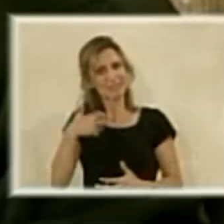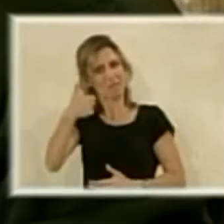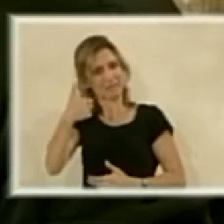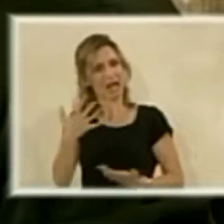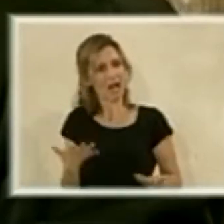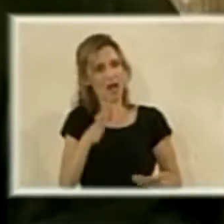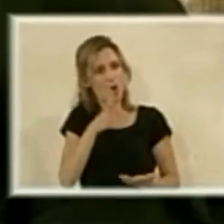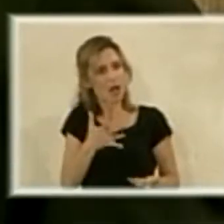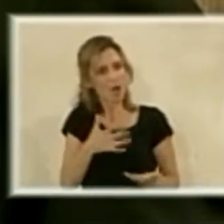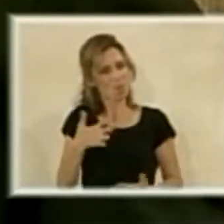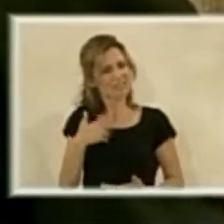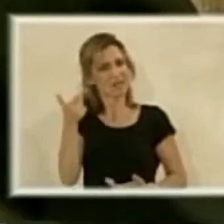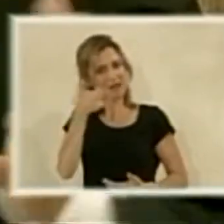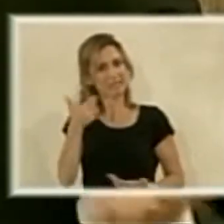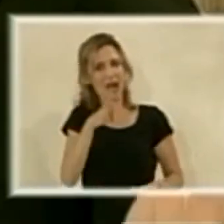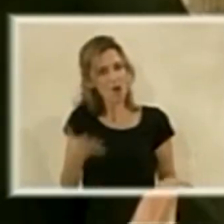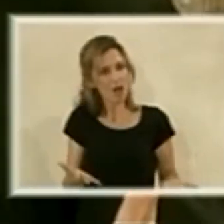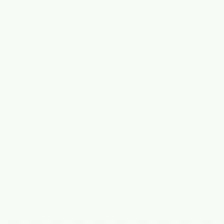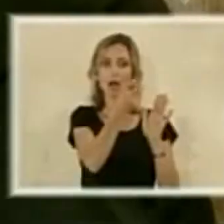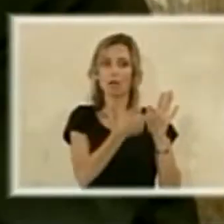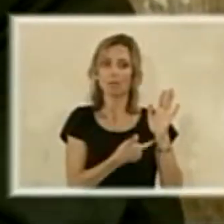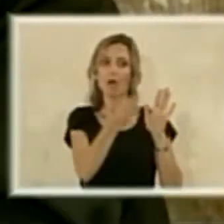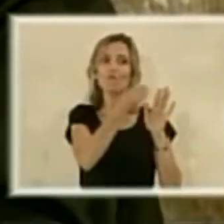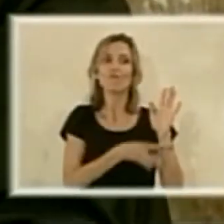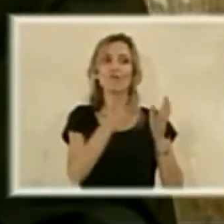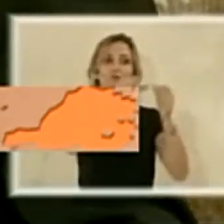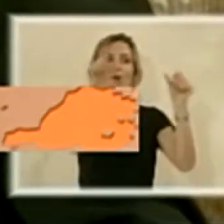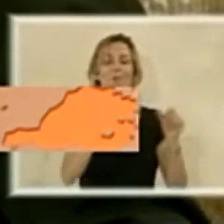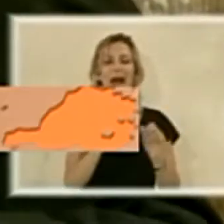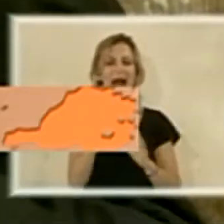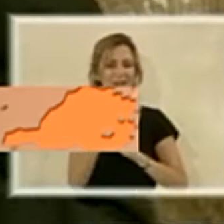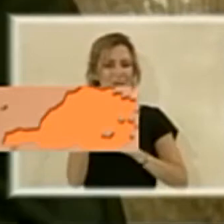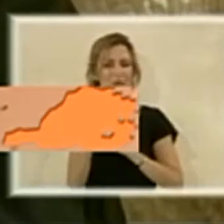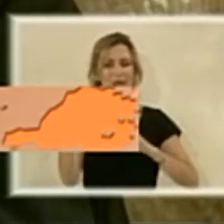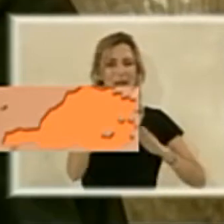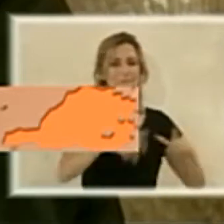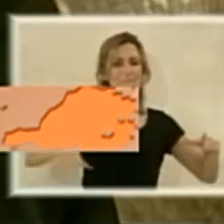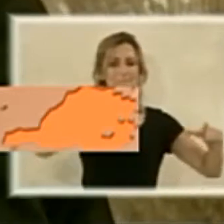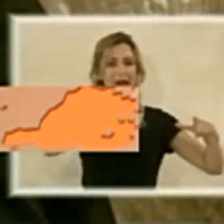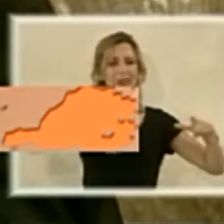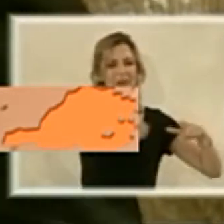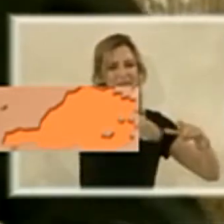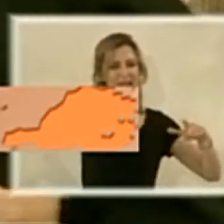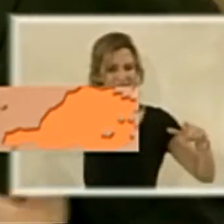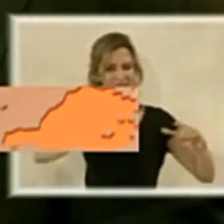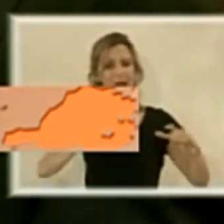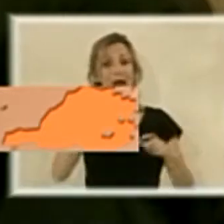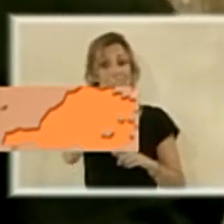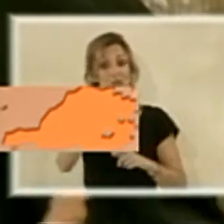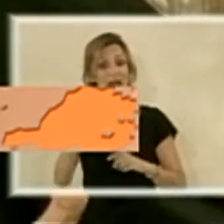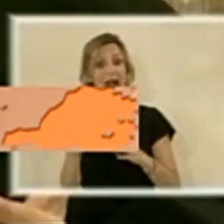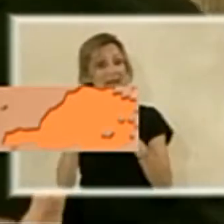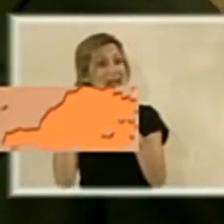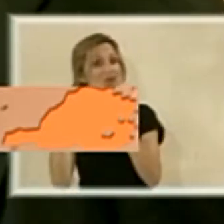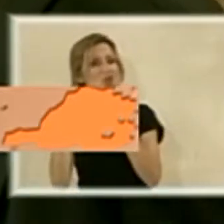estorba. Claro, ha crecido. ¿Qué hablamos de plazas diáfanas? ¿A los granadinos se le ocurriría quitar la estatua de Mariana